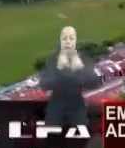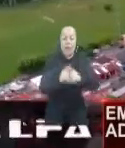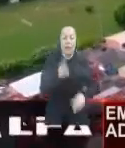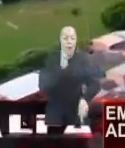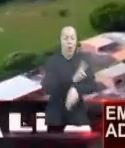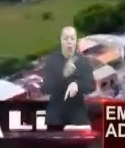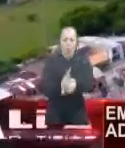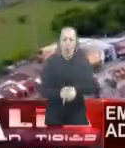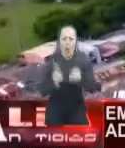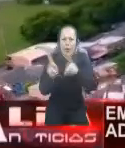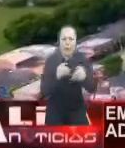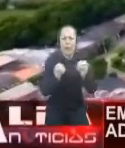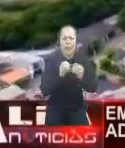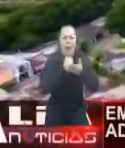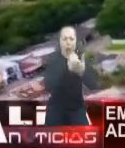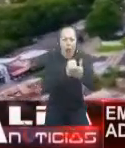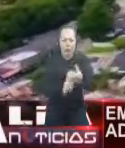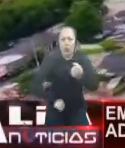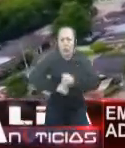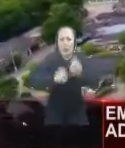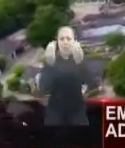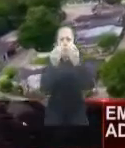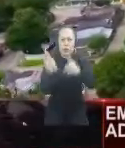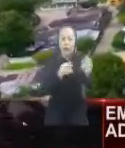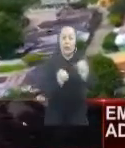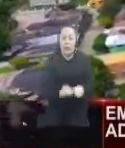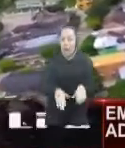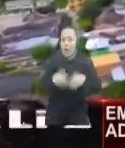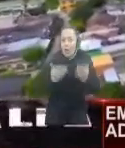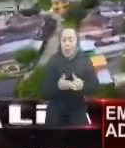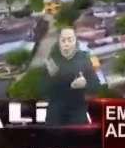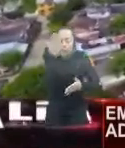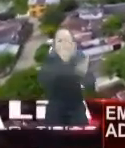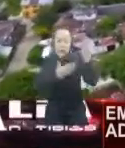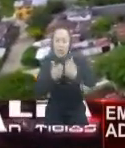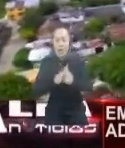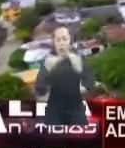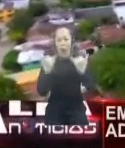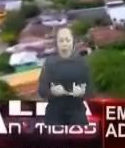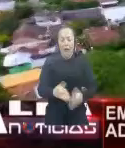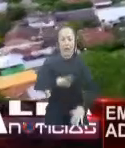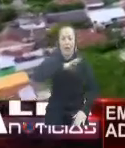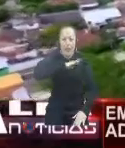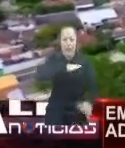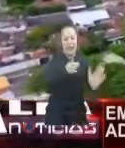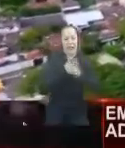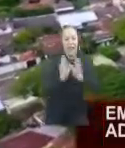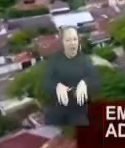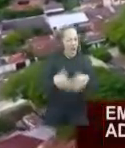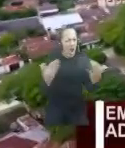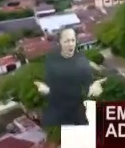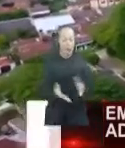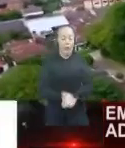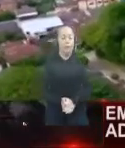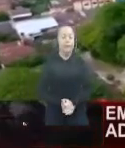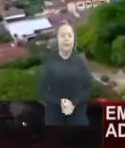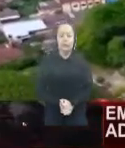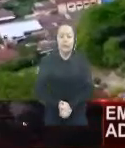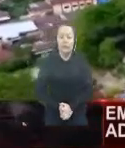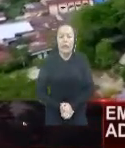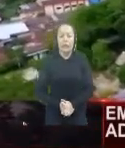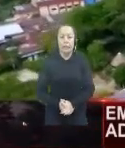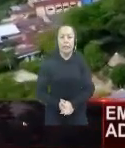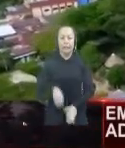ciudadano fuerte en la localidad, y el cual nos hace un análisis de la actual administración. Pues parte de